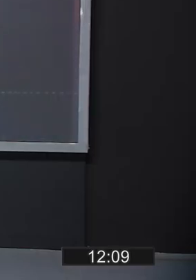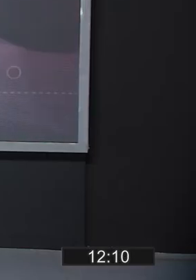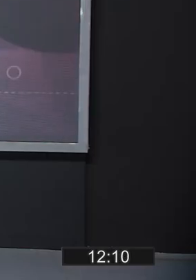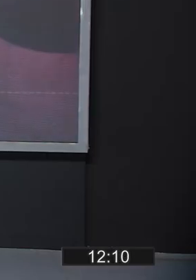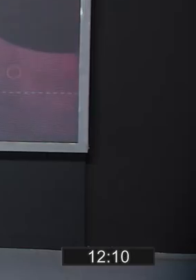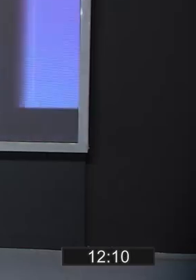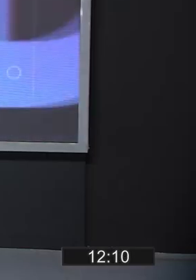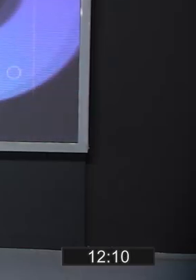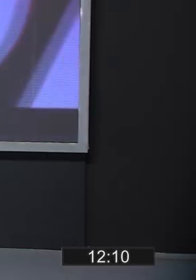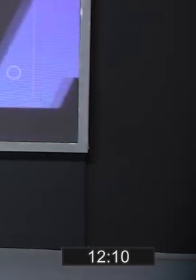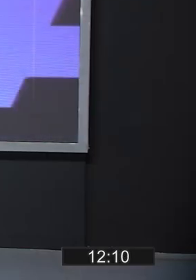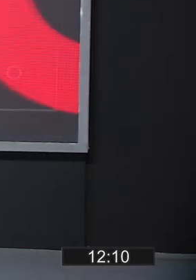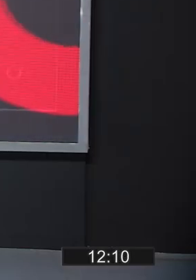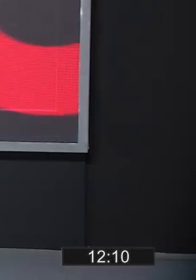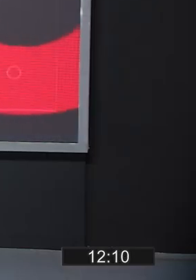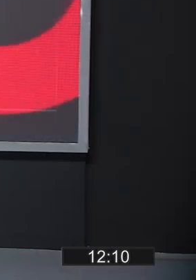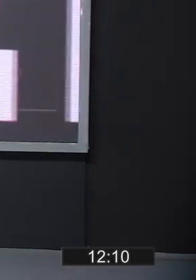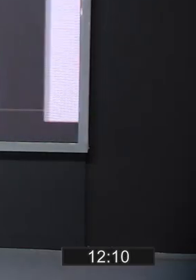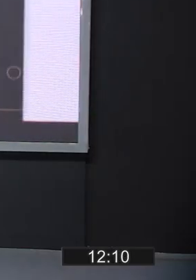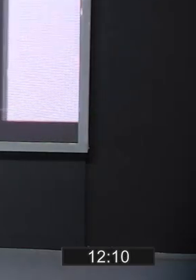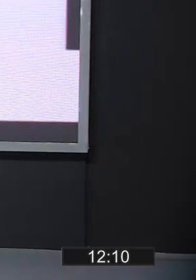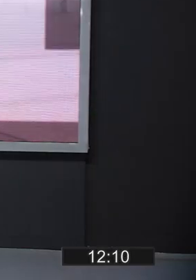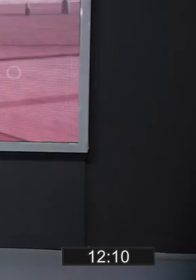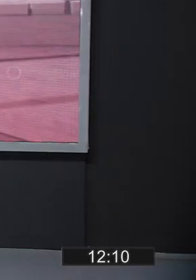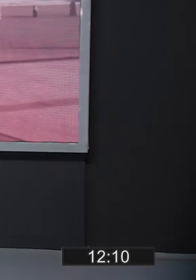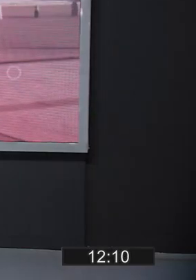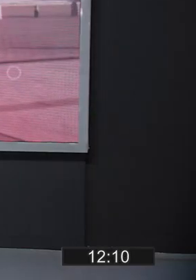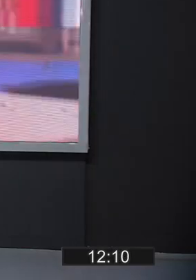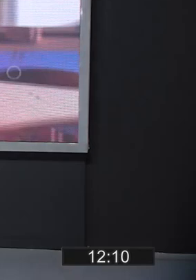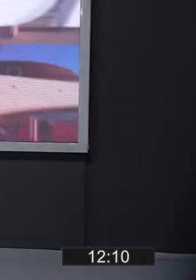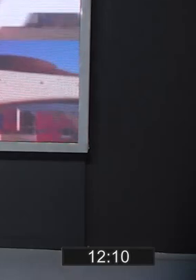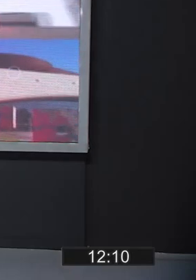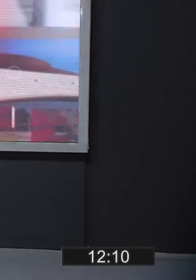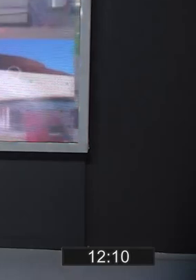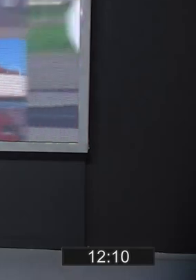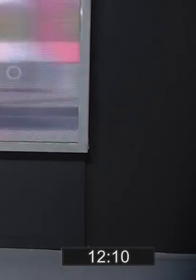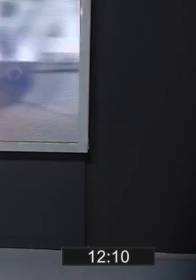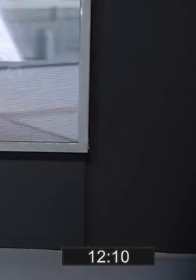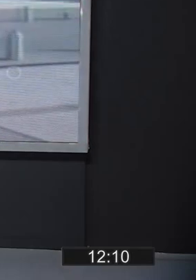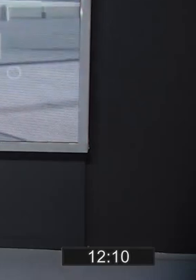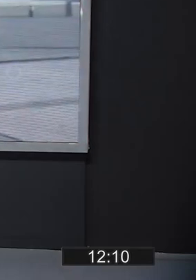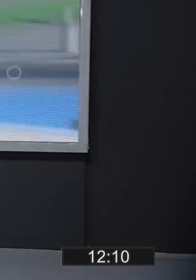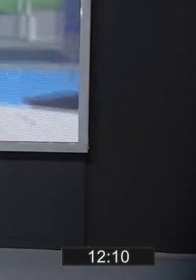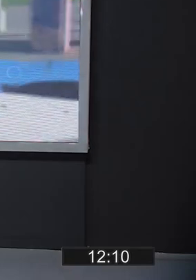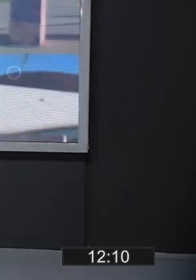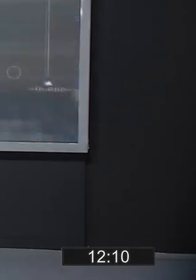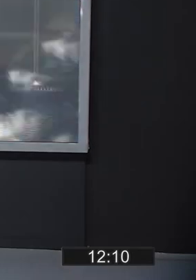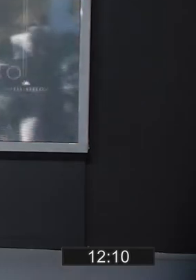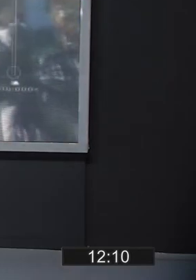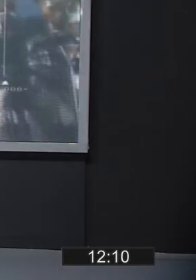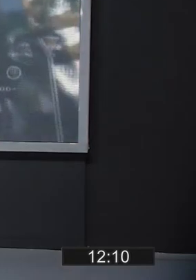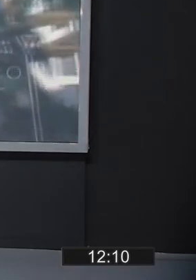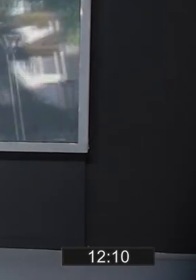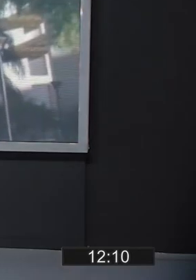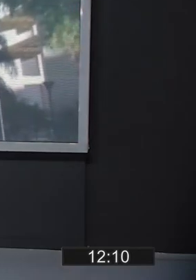Cámara de Diputados de la Nación, porque ayer estuvo allí el jefe de gabinete de la Nación, Juan